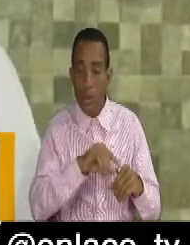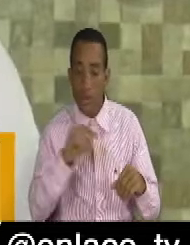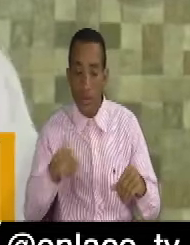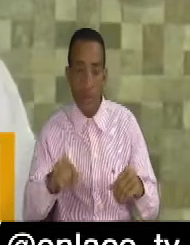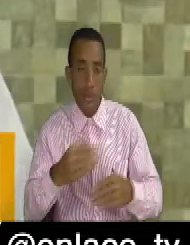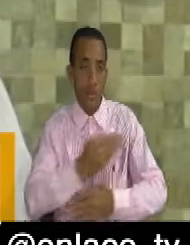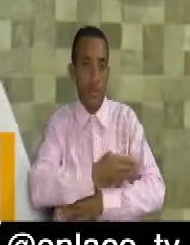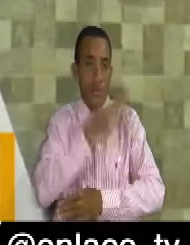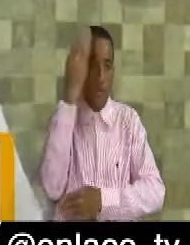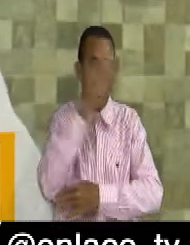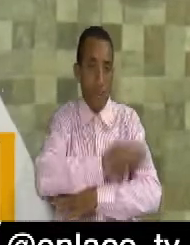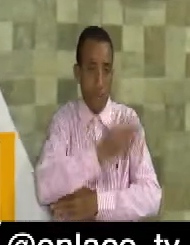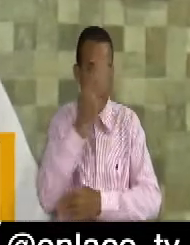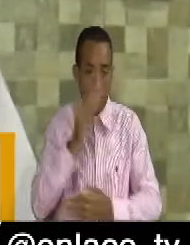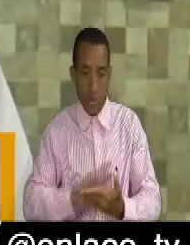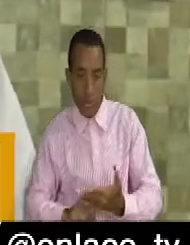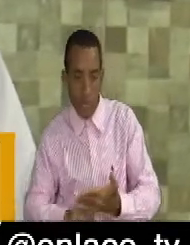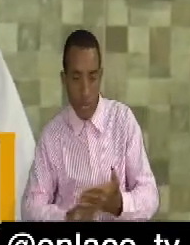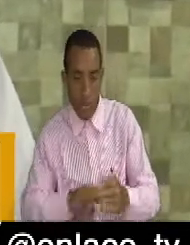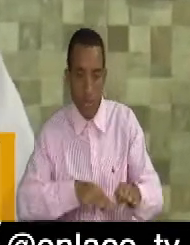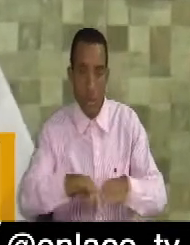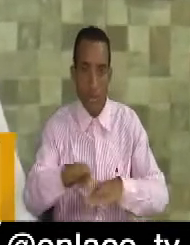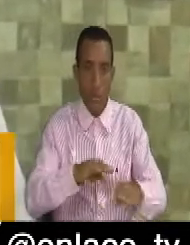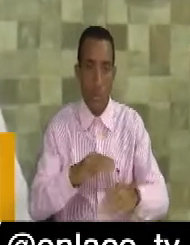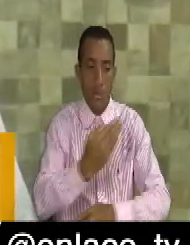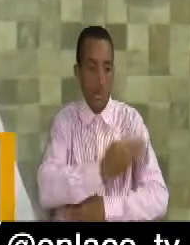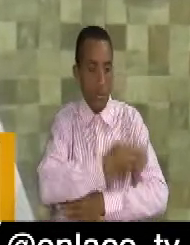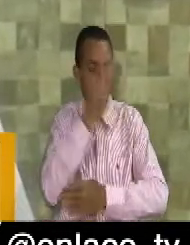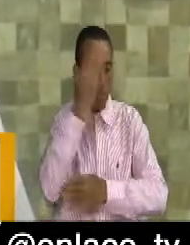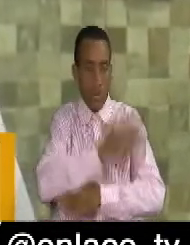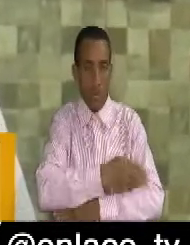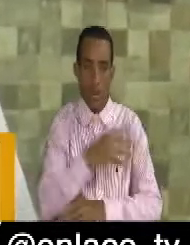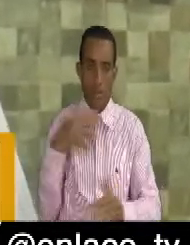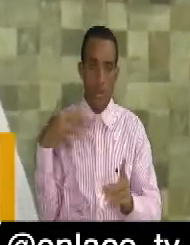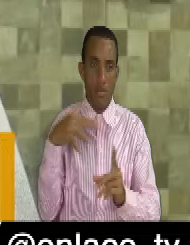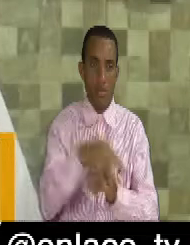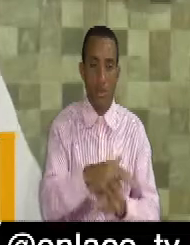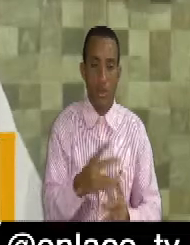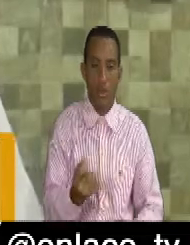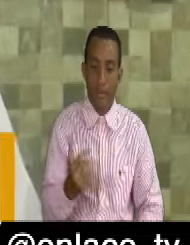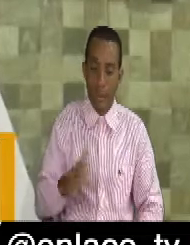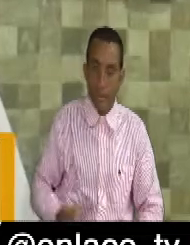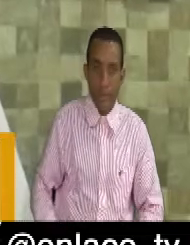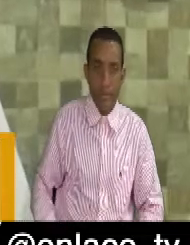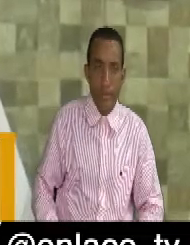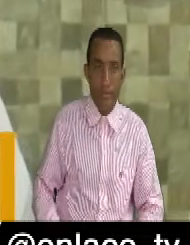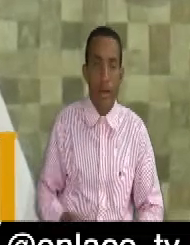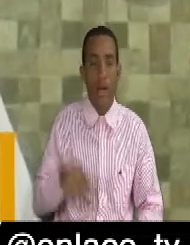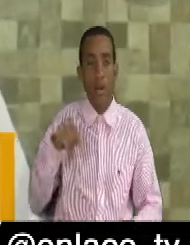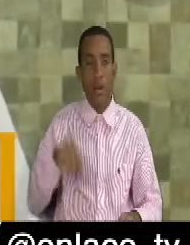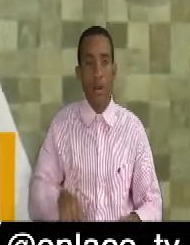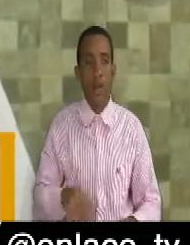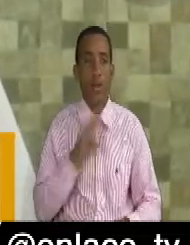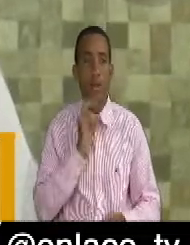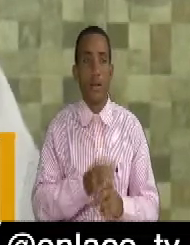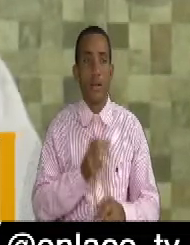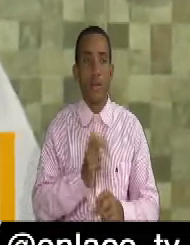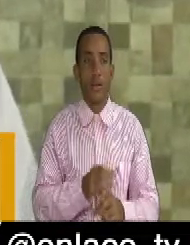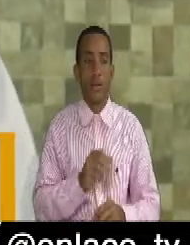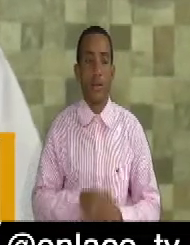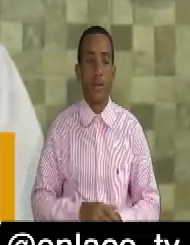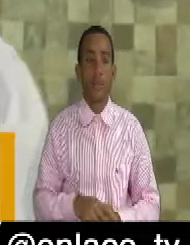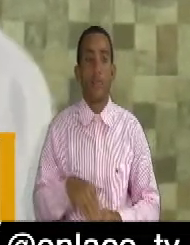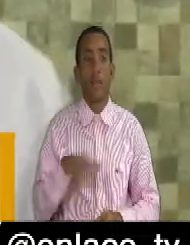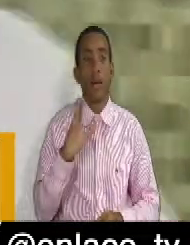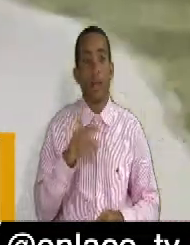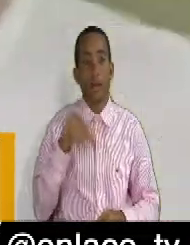vías, pues maravilloso, pero no a un tercer peaje que va a perjudicar el bolsillo de los barranqueños y más en este momento tan difícil